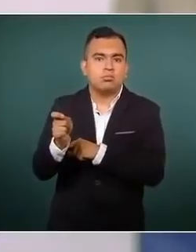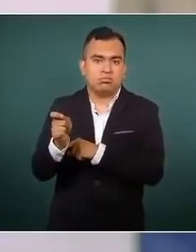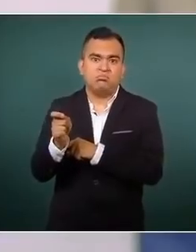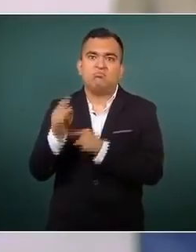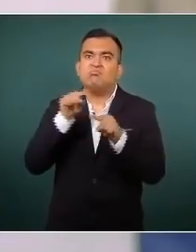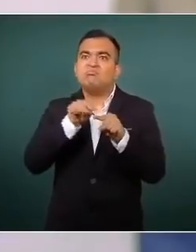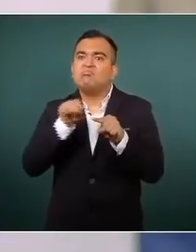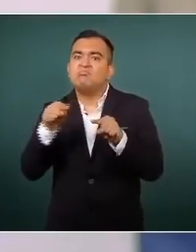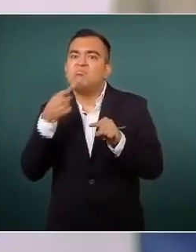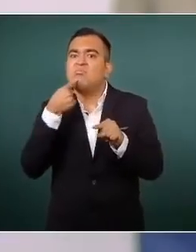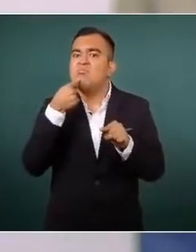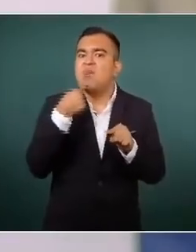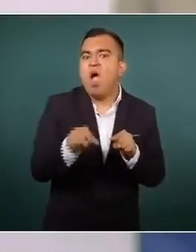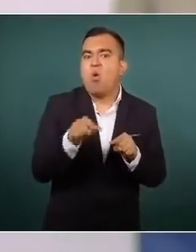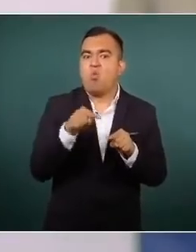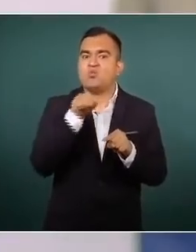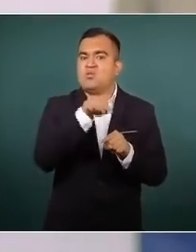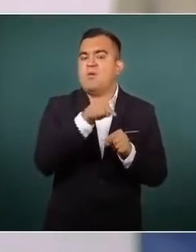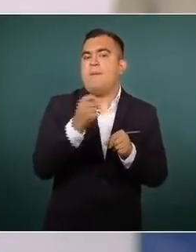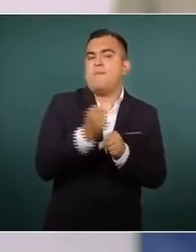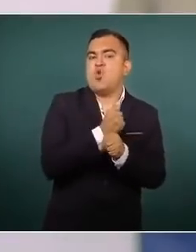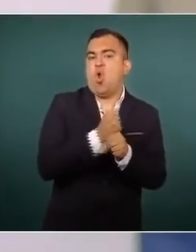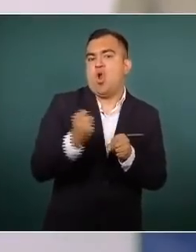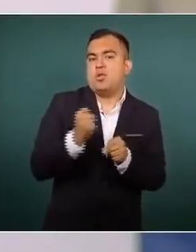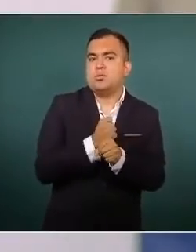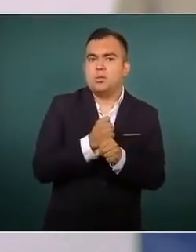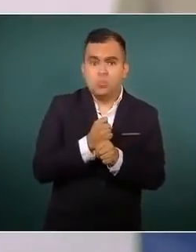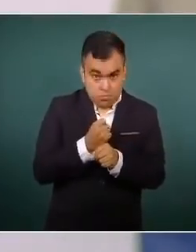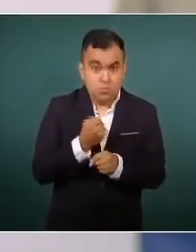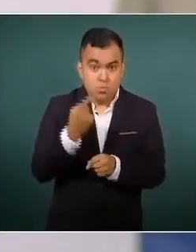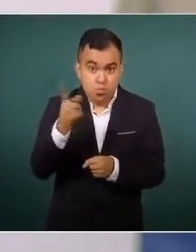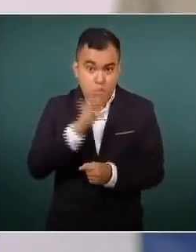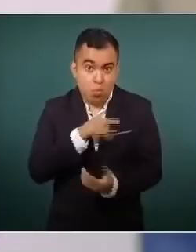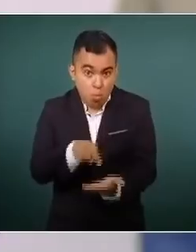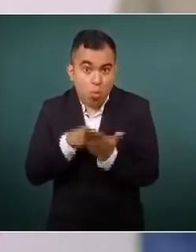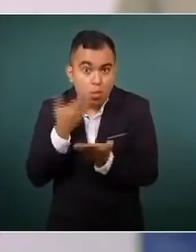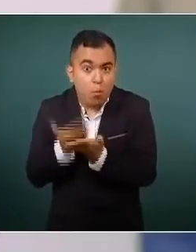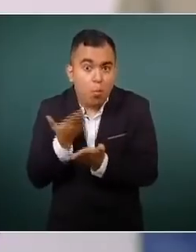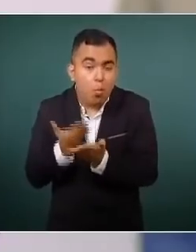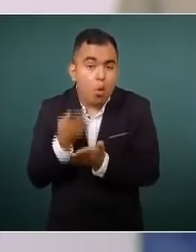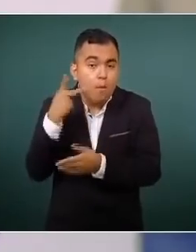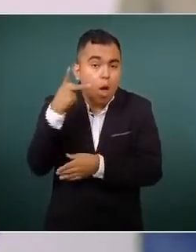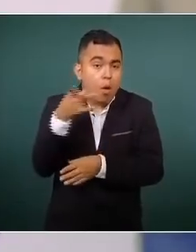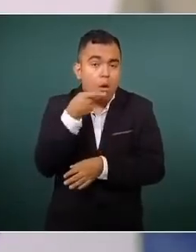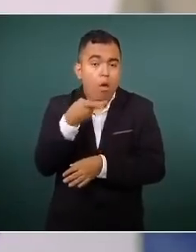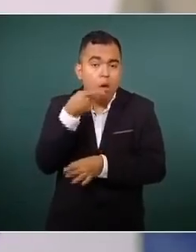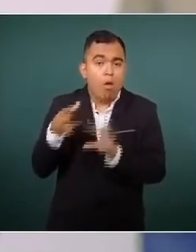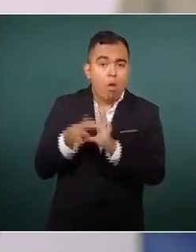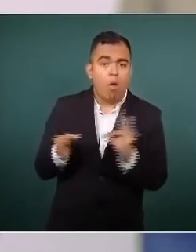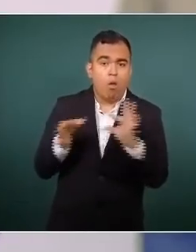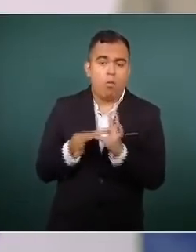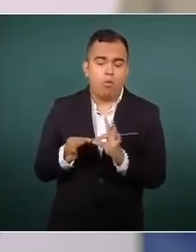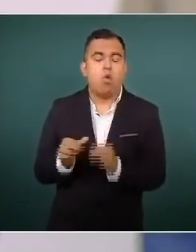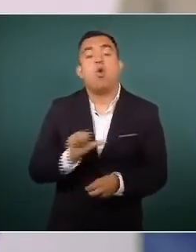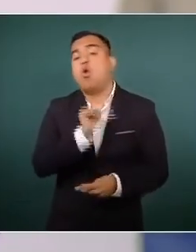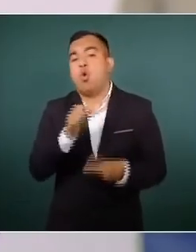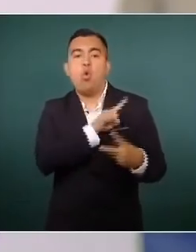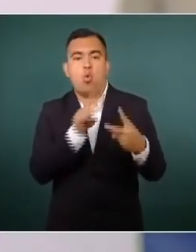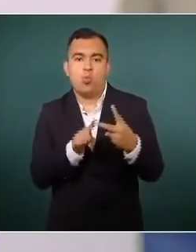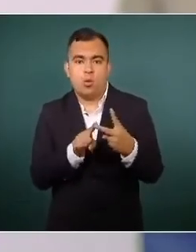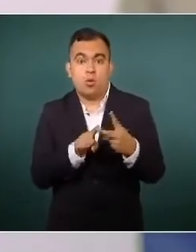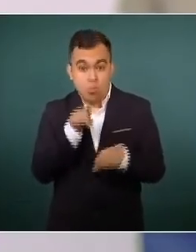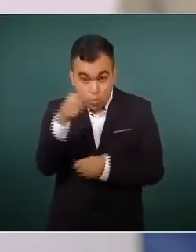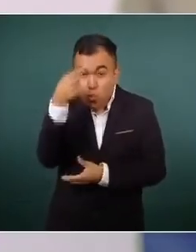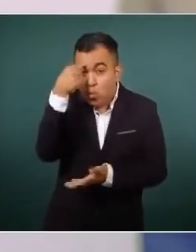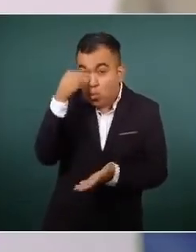para mantener el poder y señalar con qué pruebas cuenta para sostener sus dichos? Y una más, ¿usted considera que ya se hizo